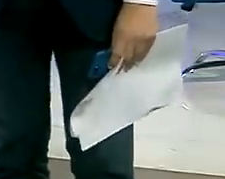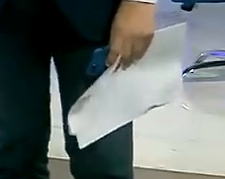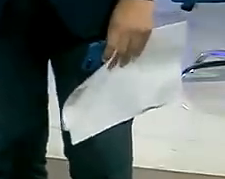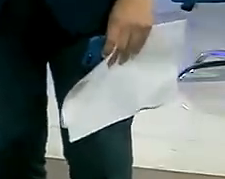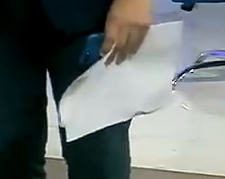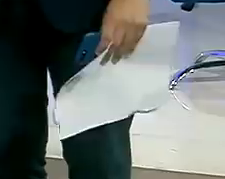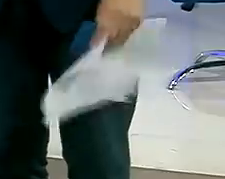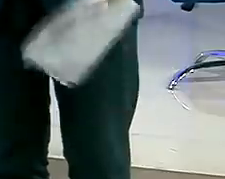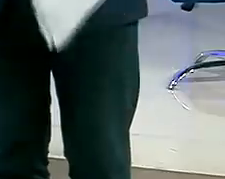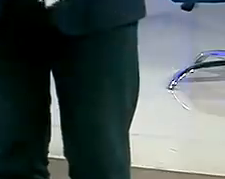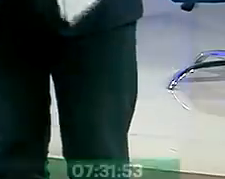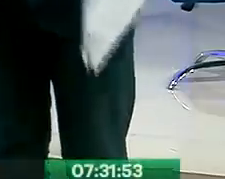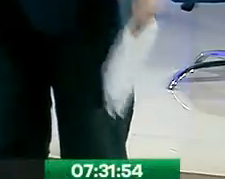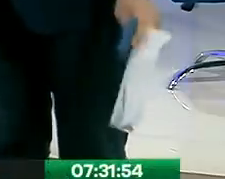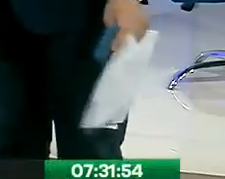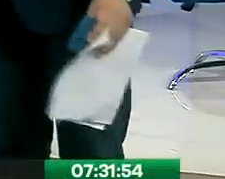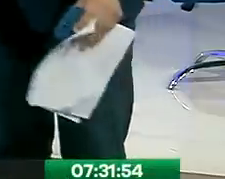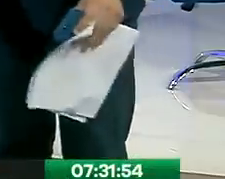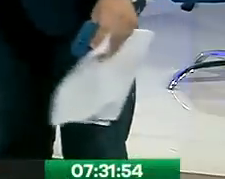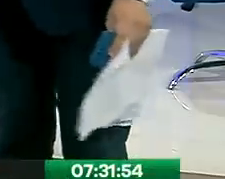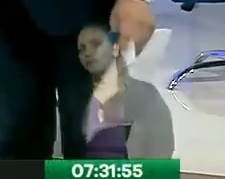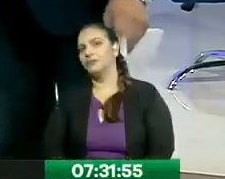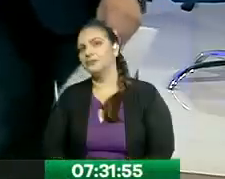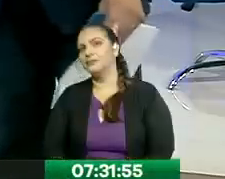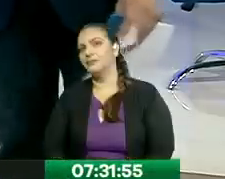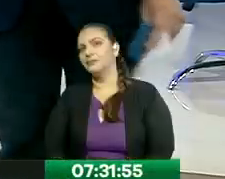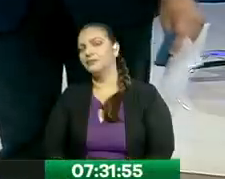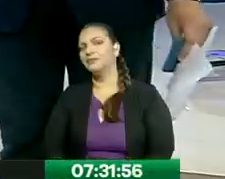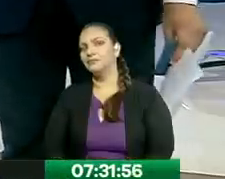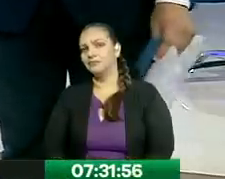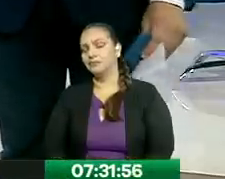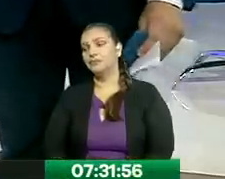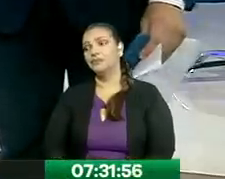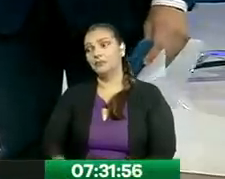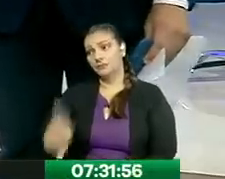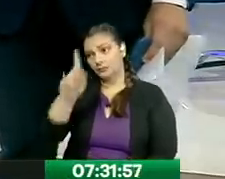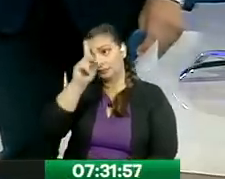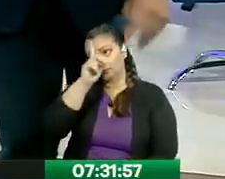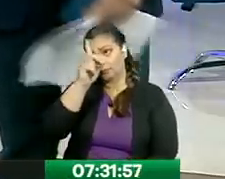por lo menos ya tengo una llanta que